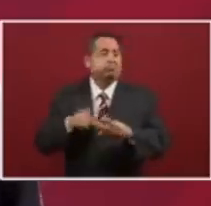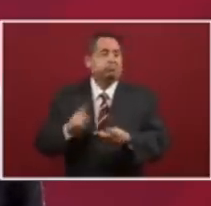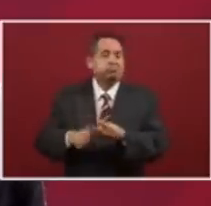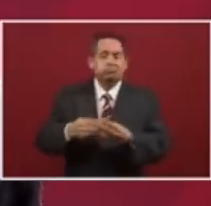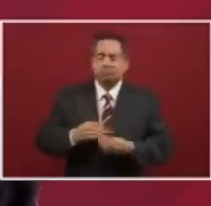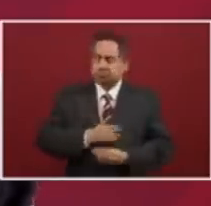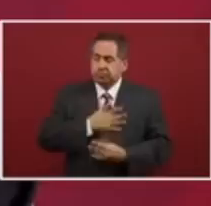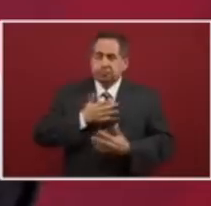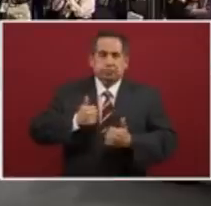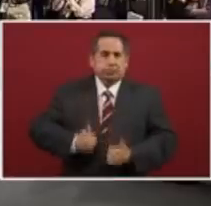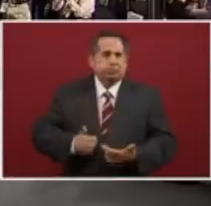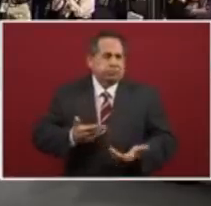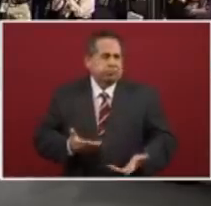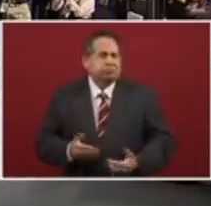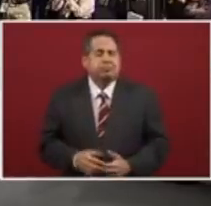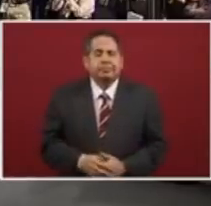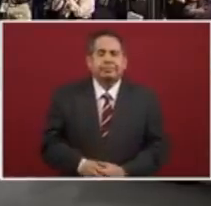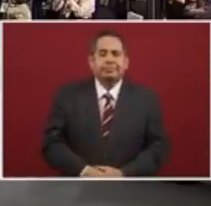bienestar